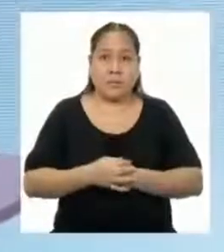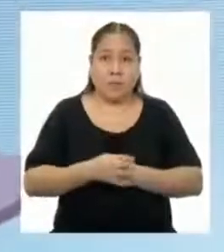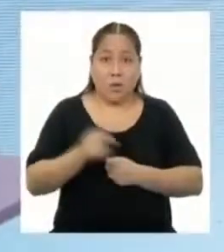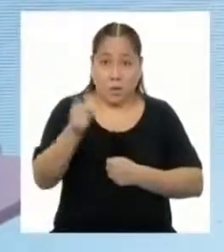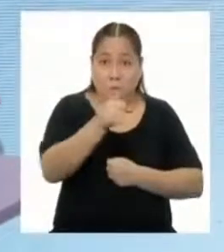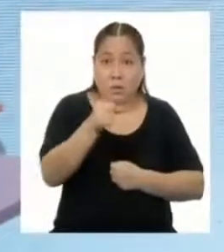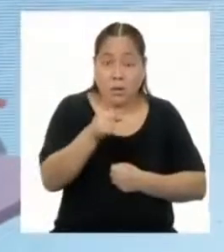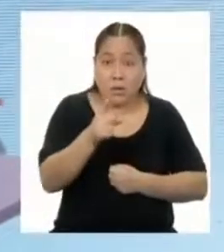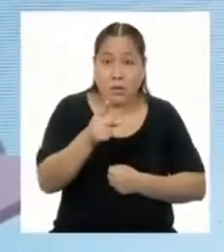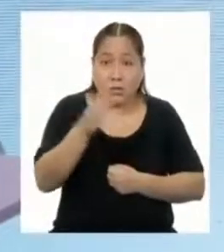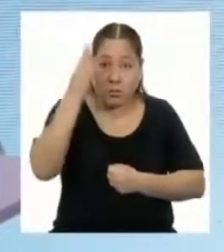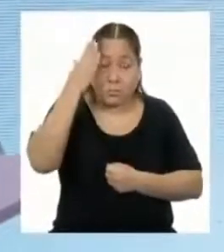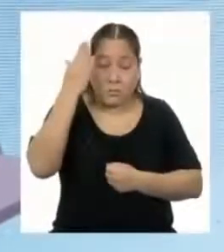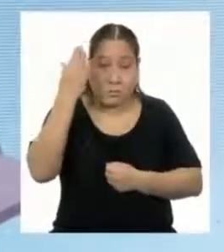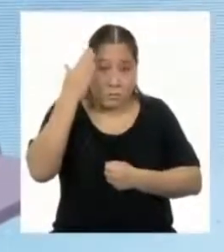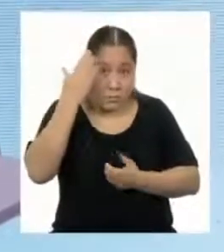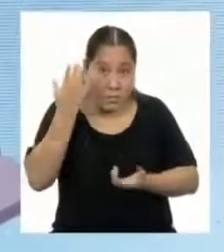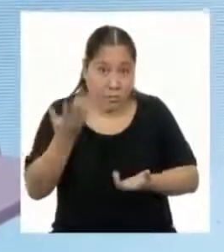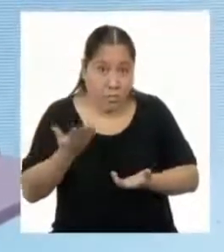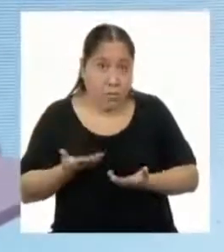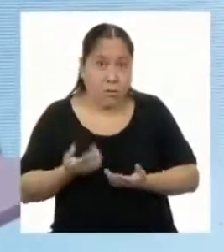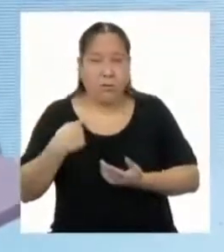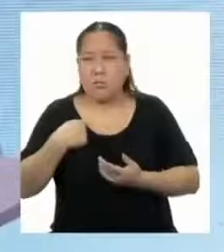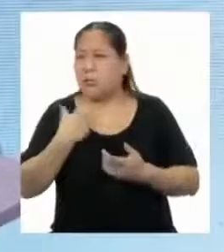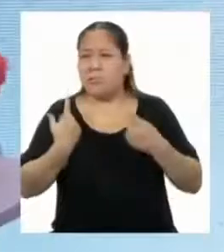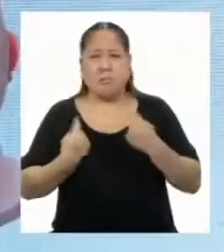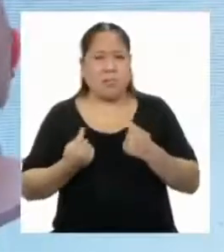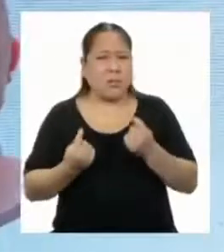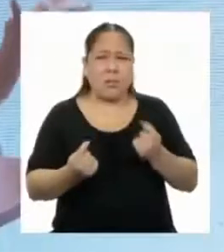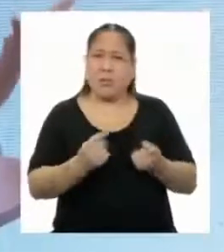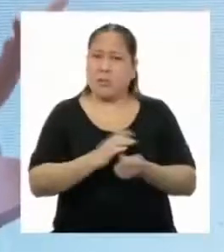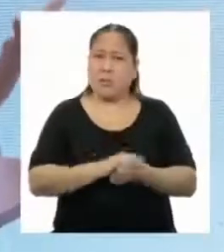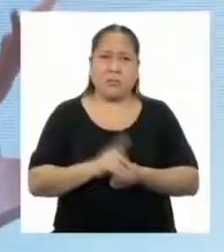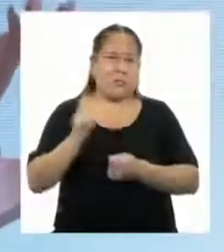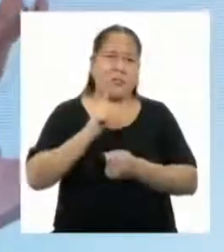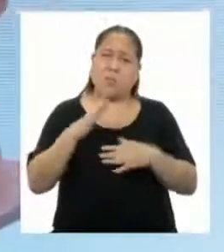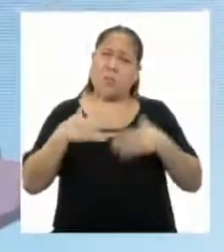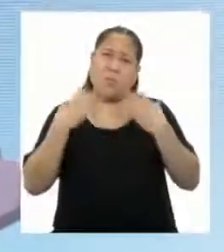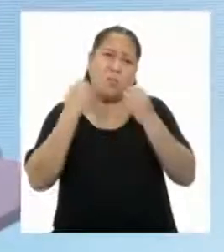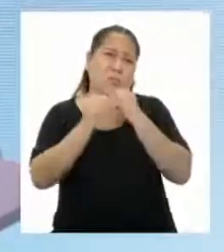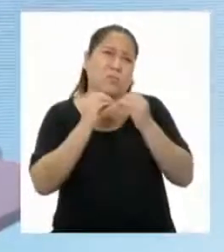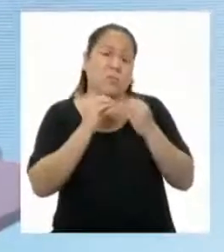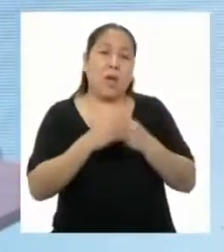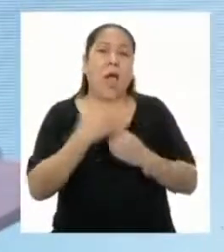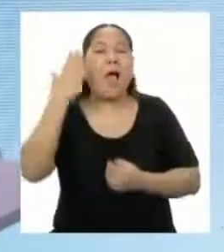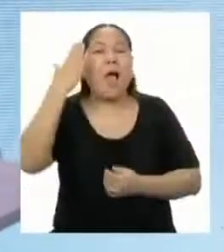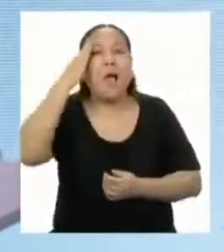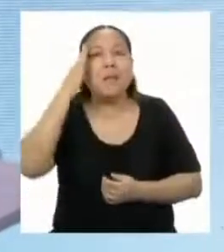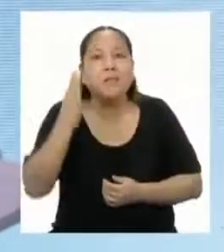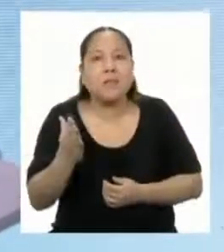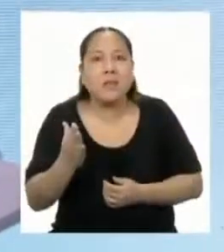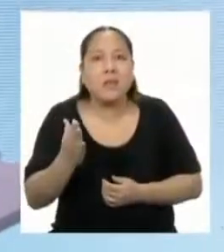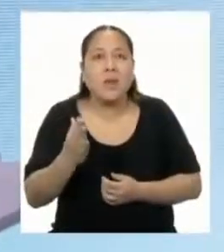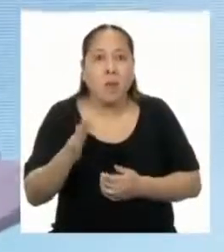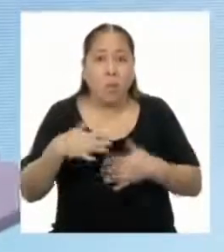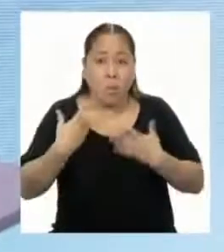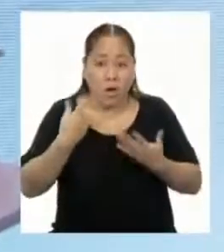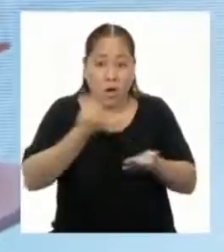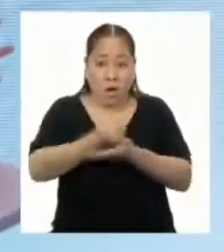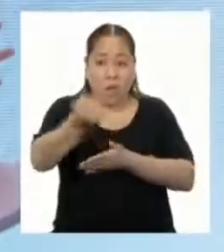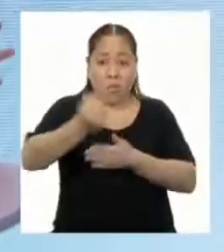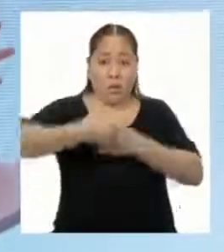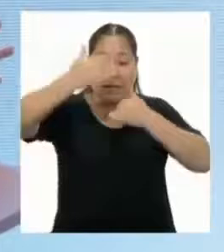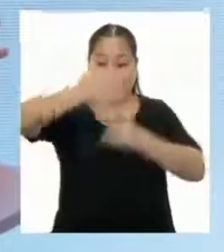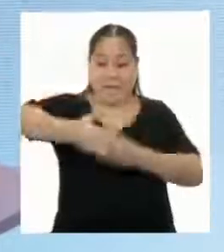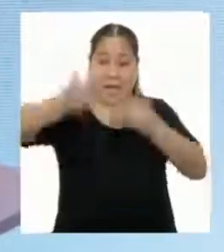¿A ustedes se les ocurre algo? Yo creo que ya lo intenté todo y no me dio buenos resultados. ¡Ya sé! Voy a comprar esas